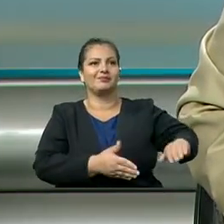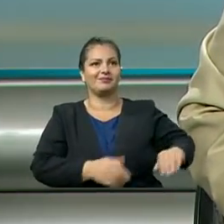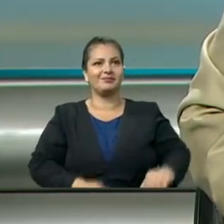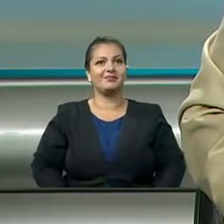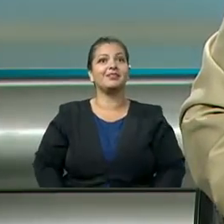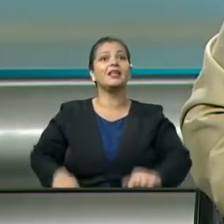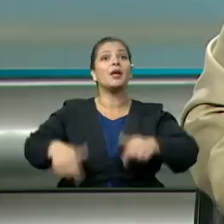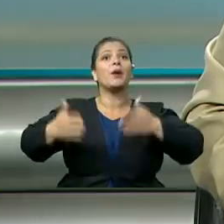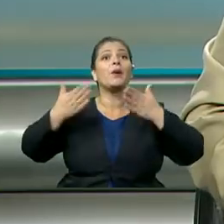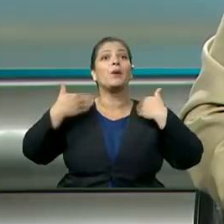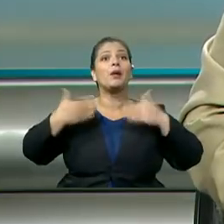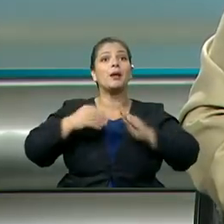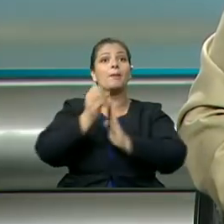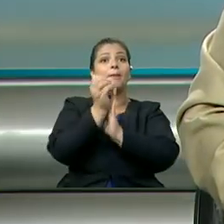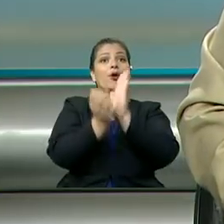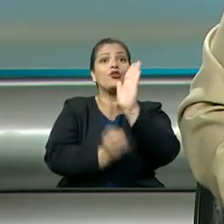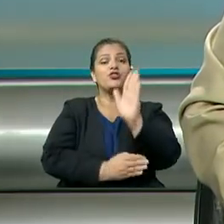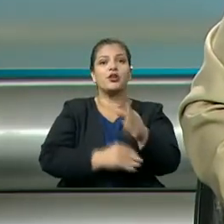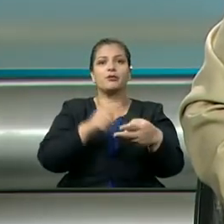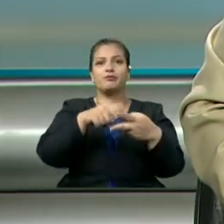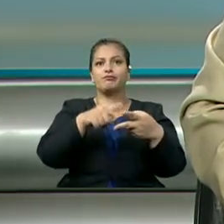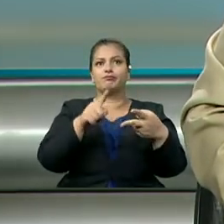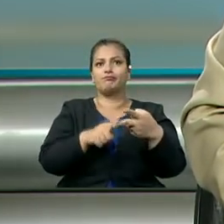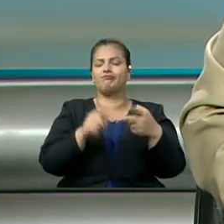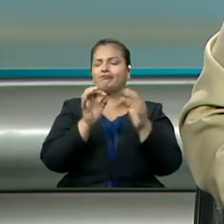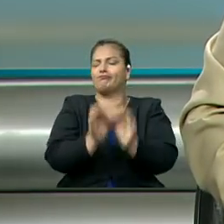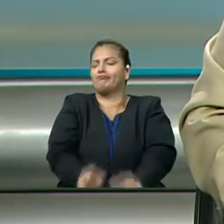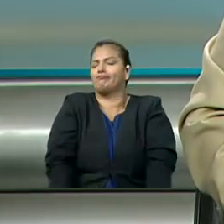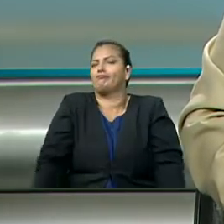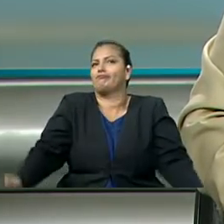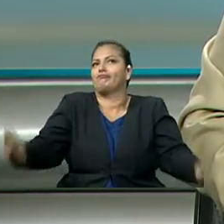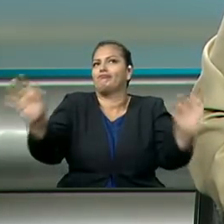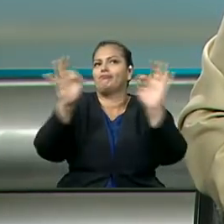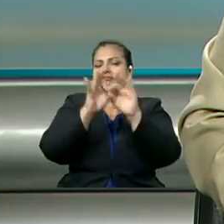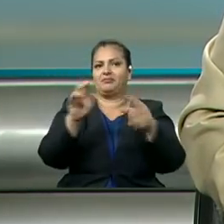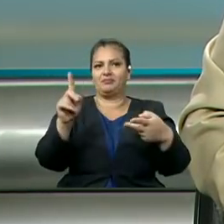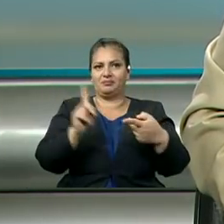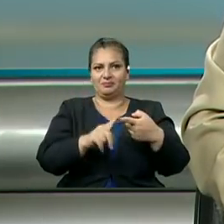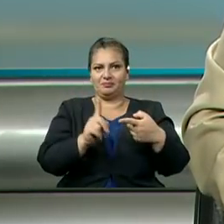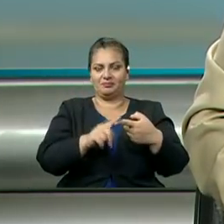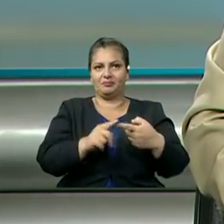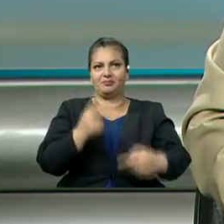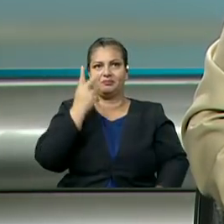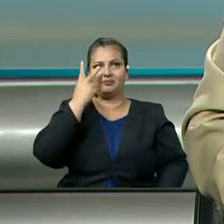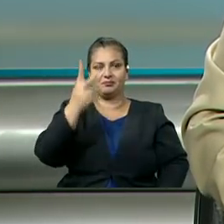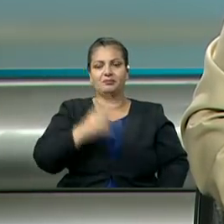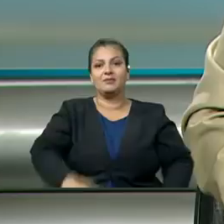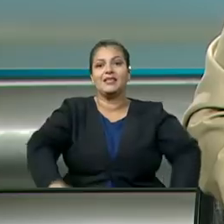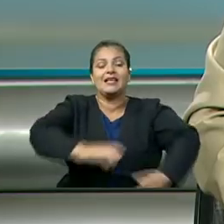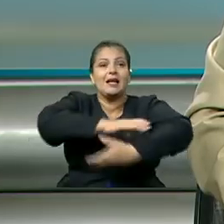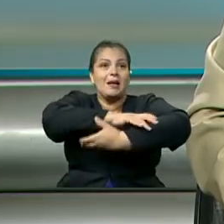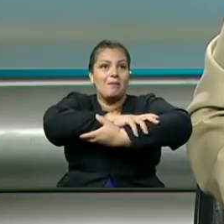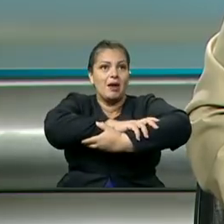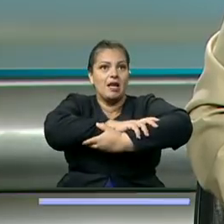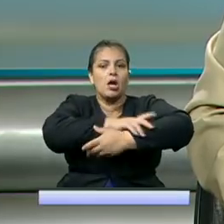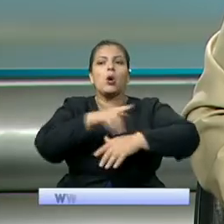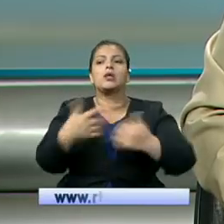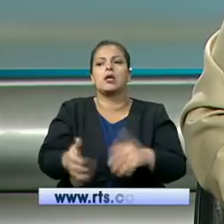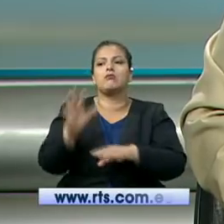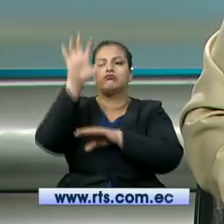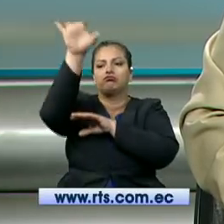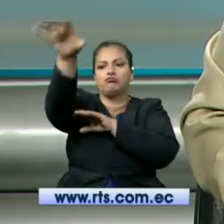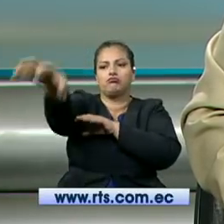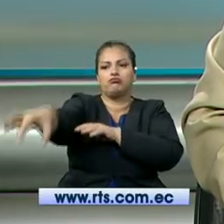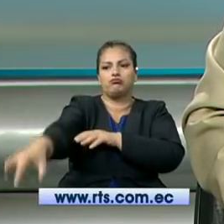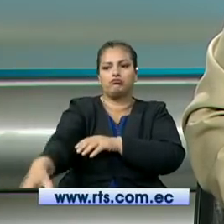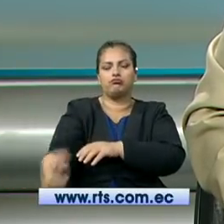marcha hablamos de dos mega obras el dragado al canal de acceso a los puertos marítimos estatales y privados